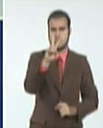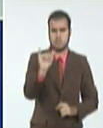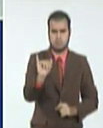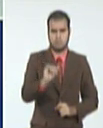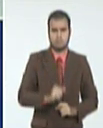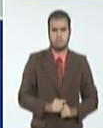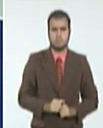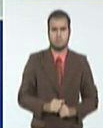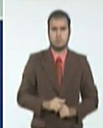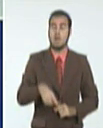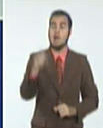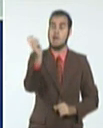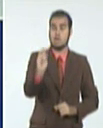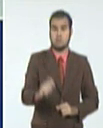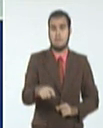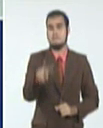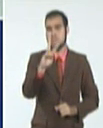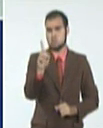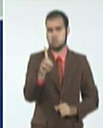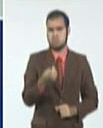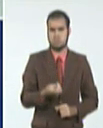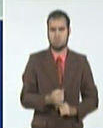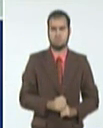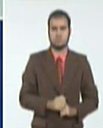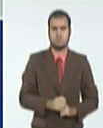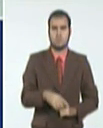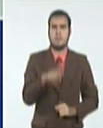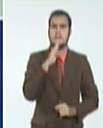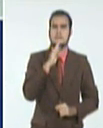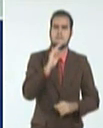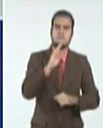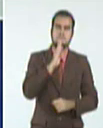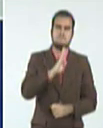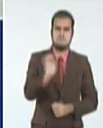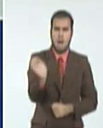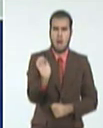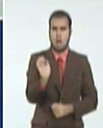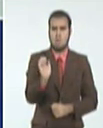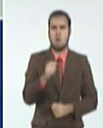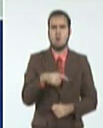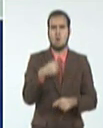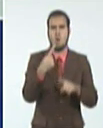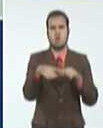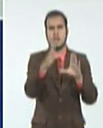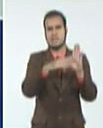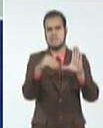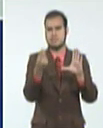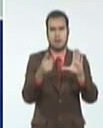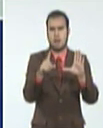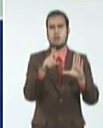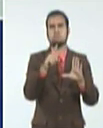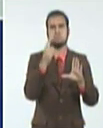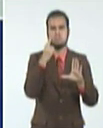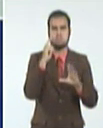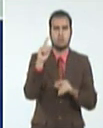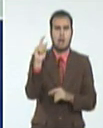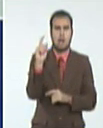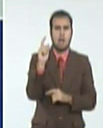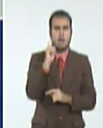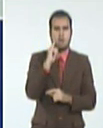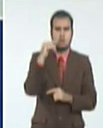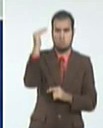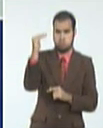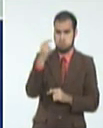García 21, Báguano y Banes 13 cada uno, Jibara 12, Antilla 6 y Franpaís 3. Como ven,